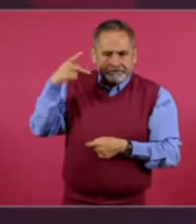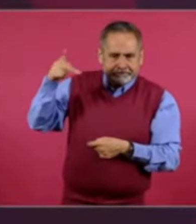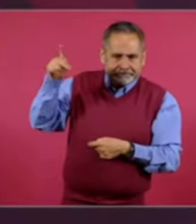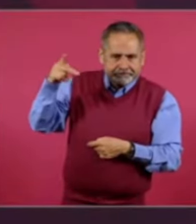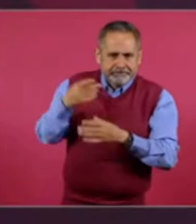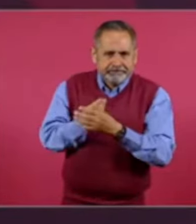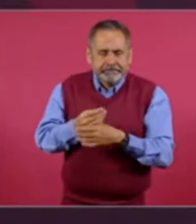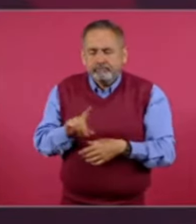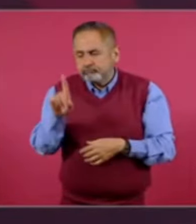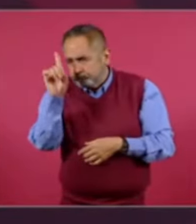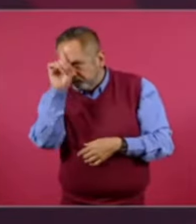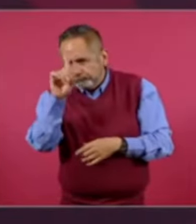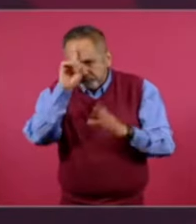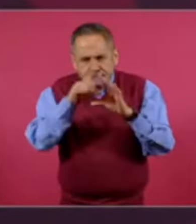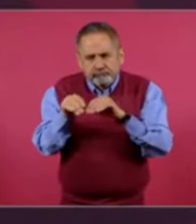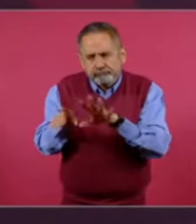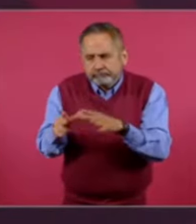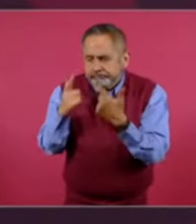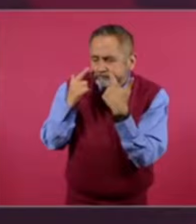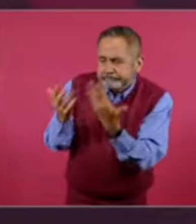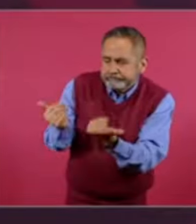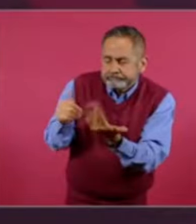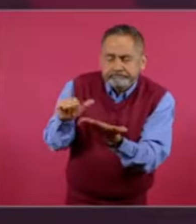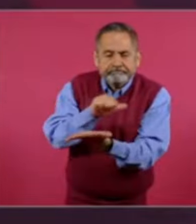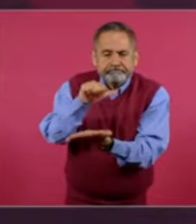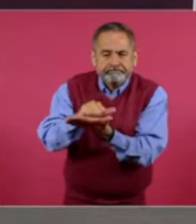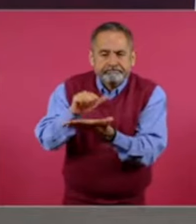que se den a conocer las actas.